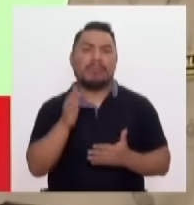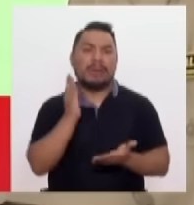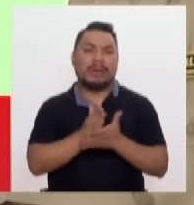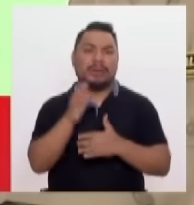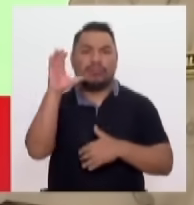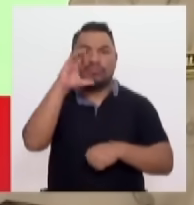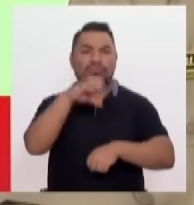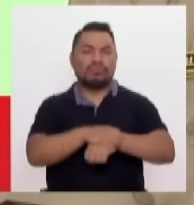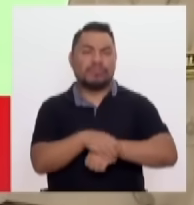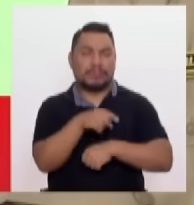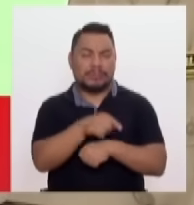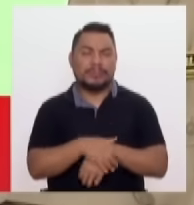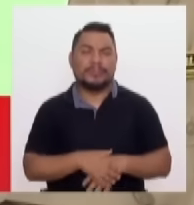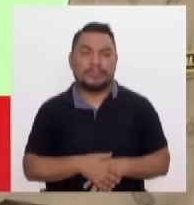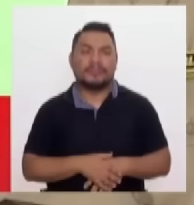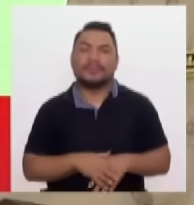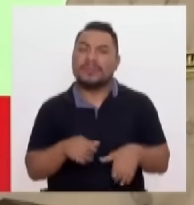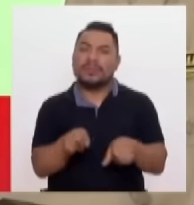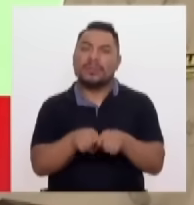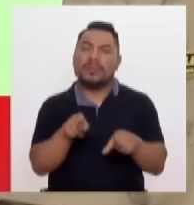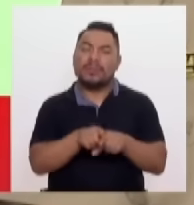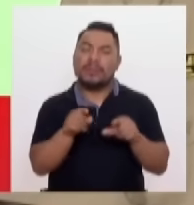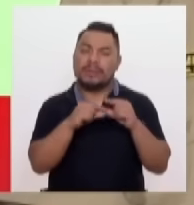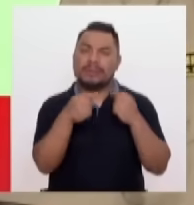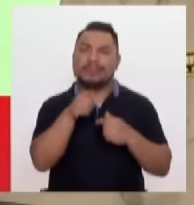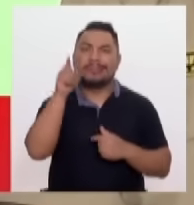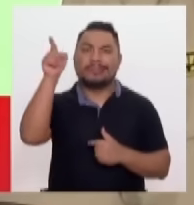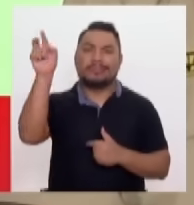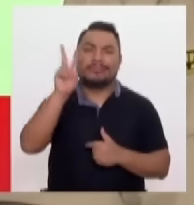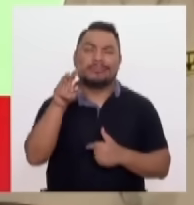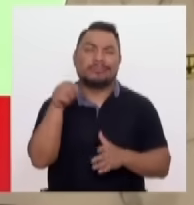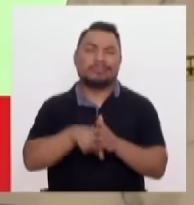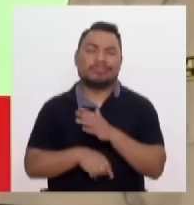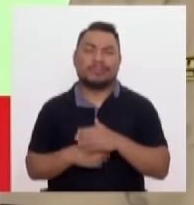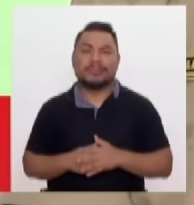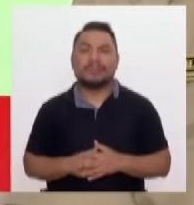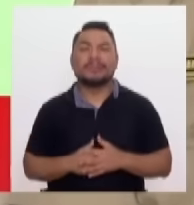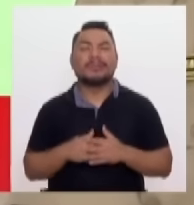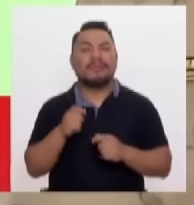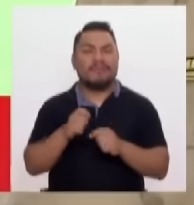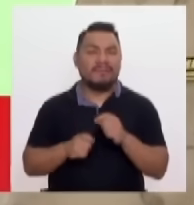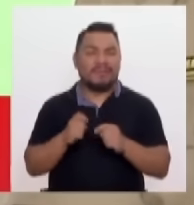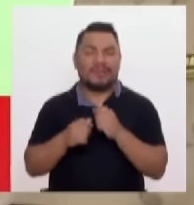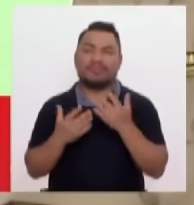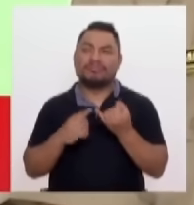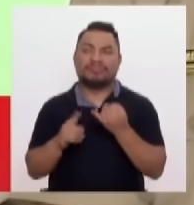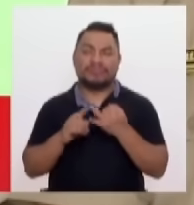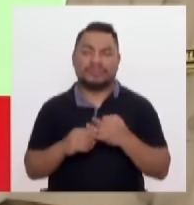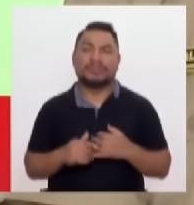en un homicidio calificado con la misma modalidad, supremacía, hegemonía y ventaja